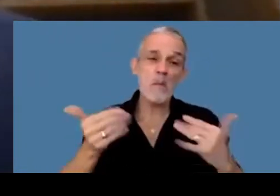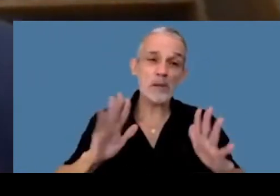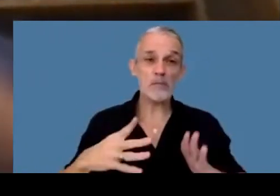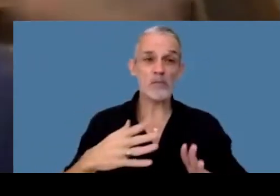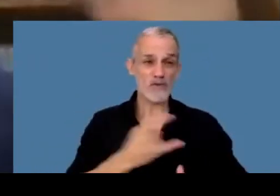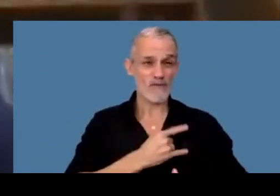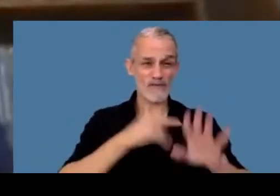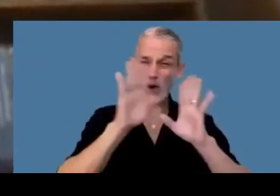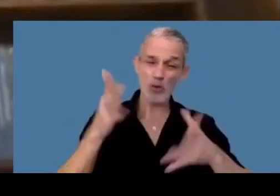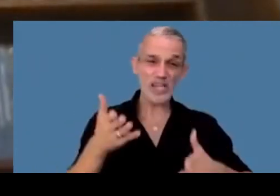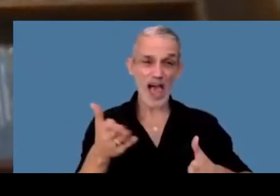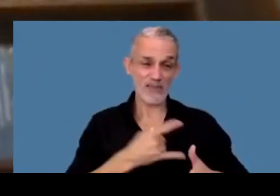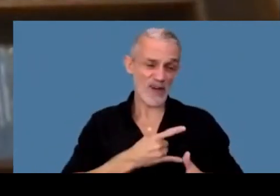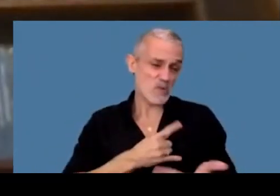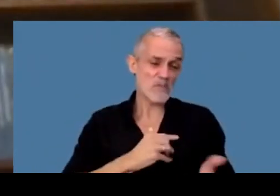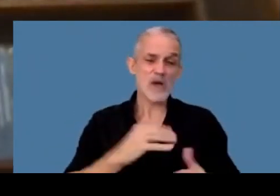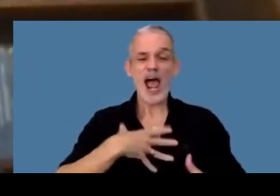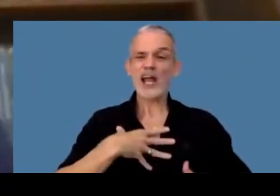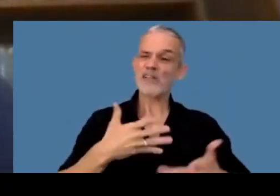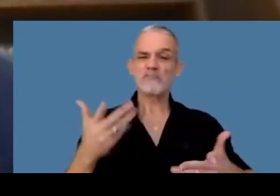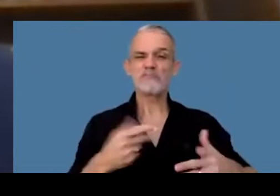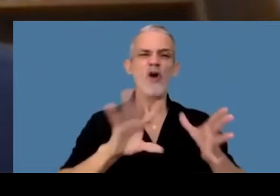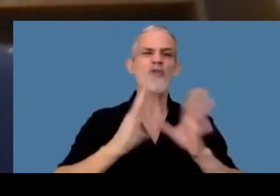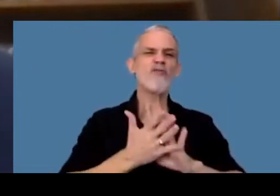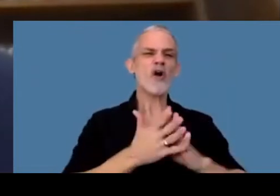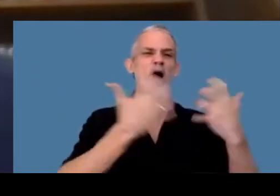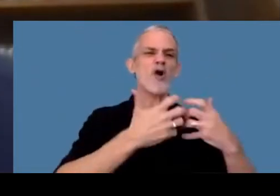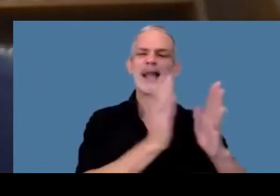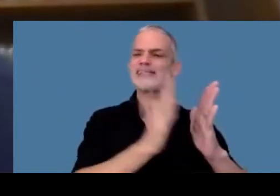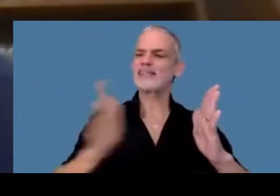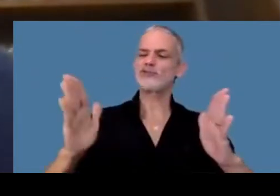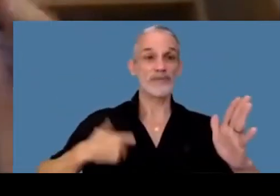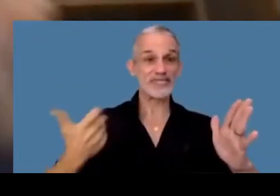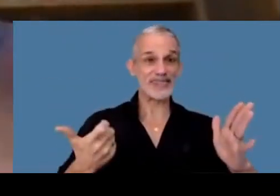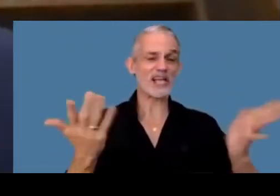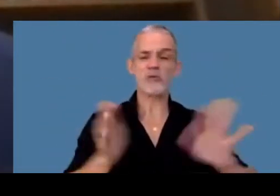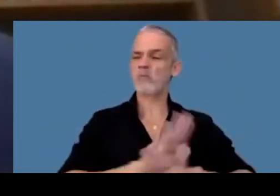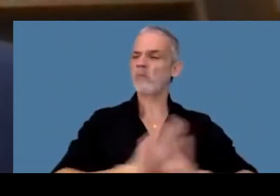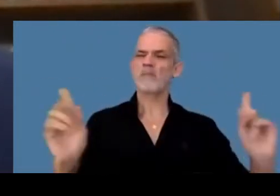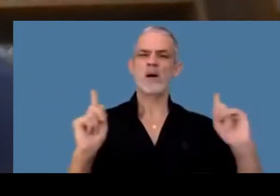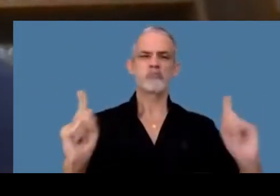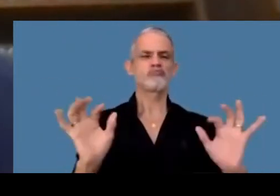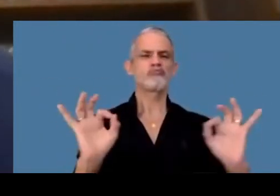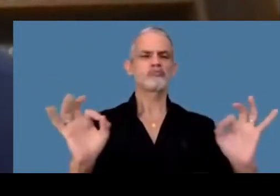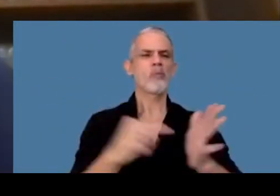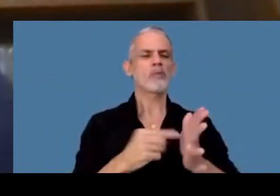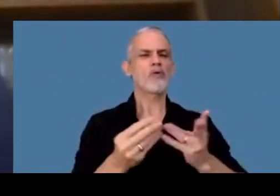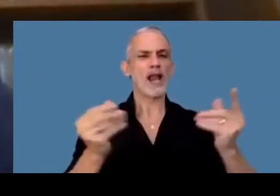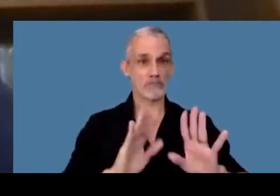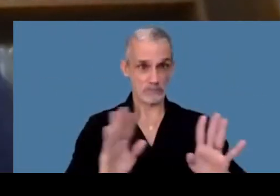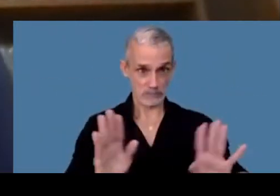facultad, diciendo, estas son las formas de organización sindical. Y no decimos más nada. Y si yo no digo más nada, estoy diciendo